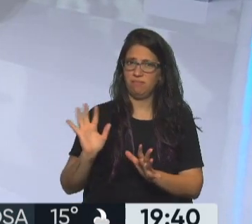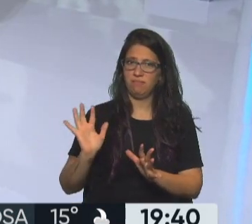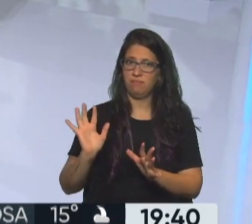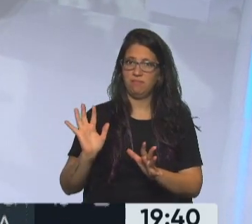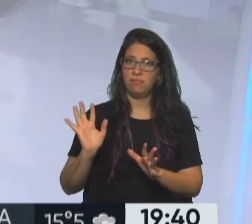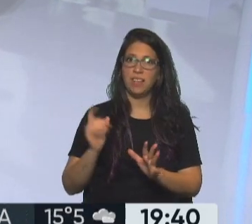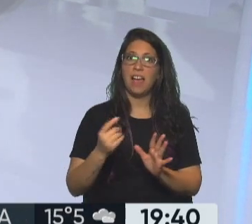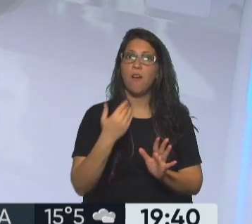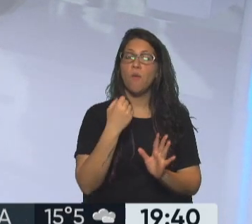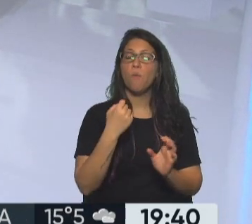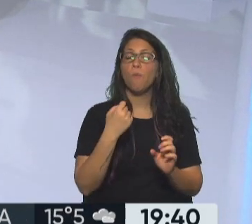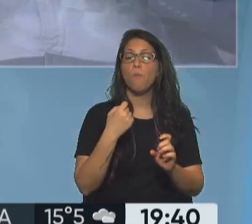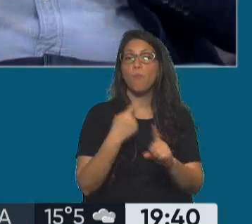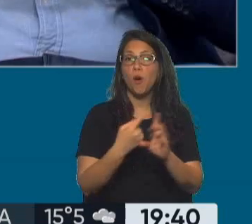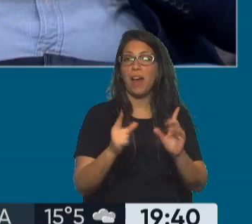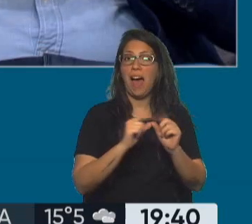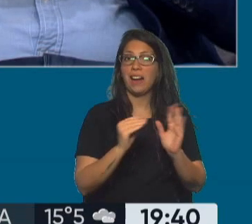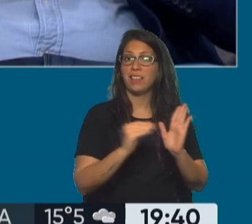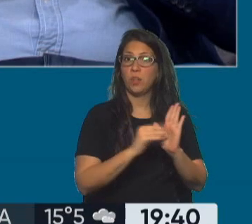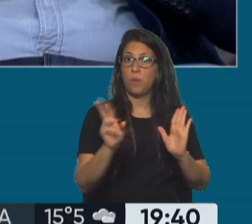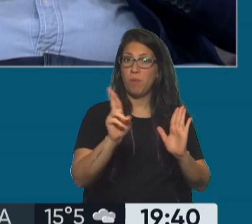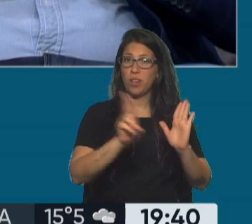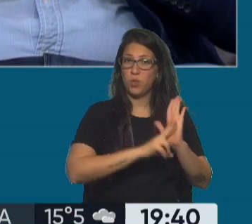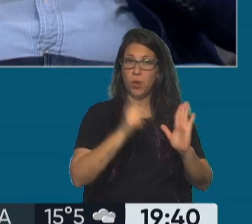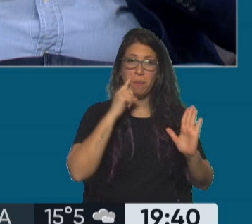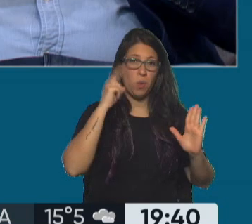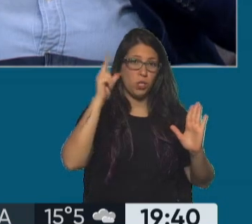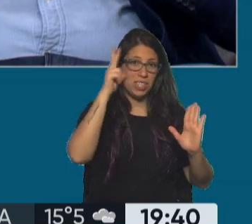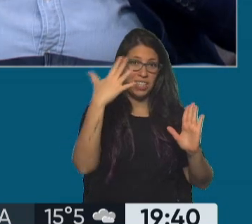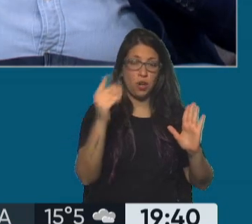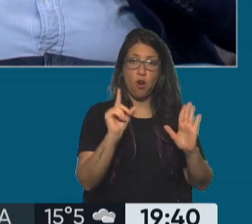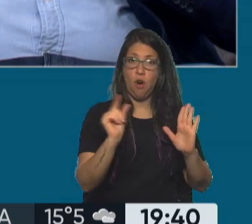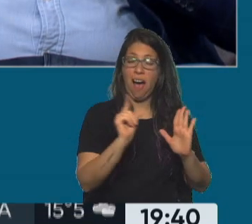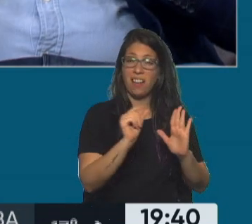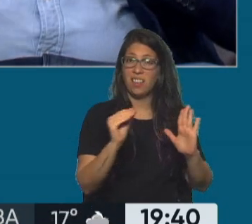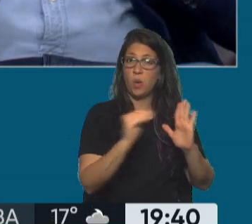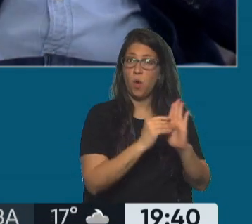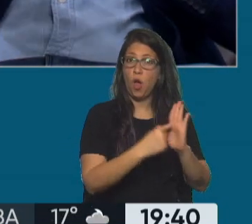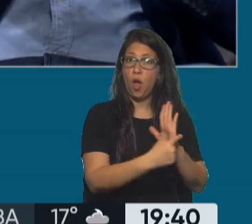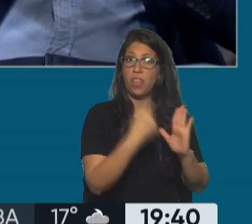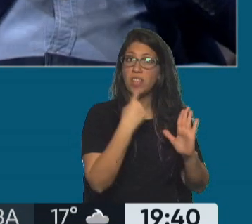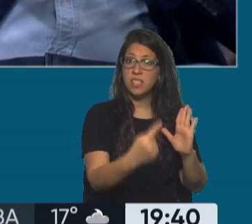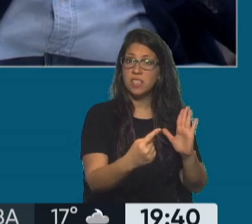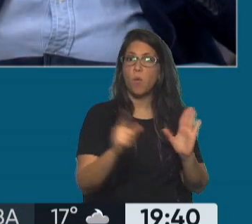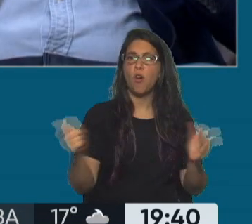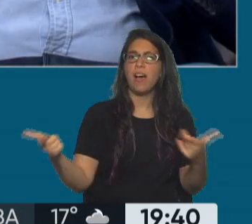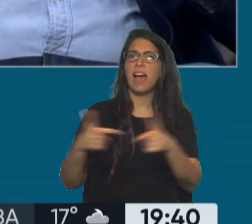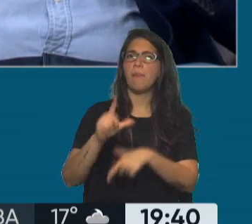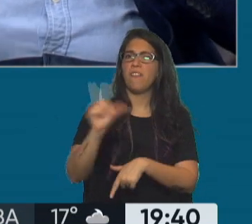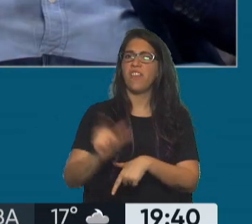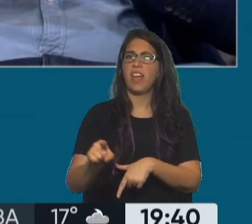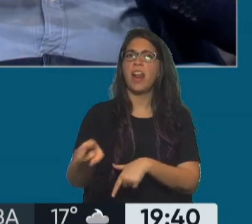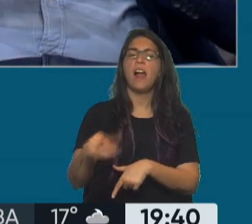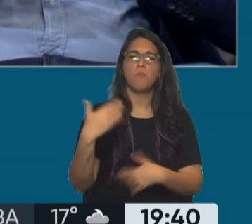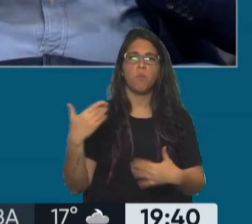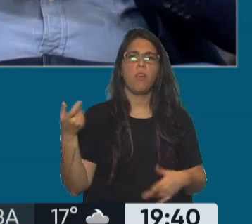un artículo que queda en la resolución del 85, que dicen, bueno, las cámaras federales también pueden